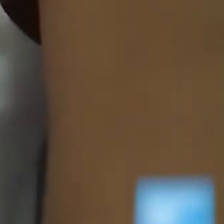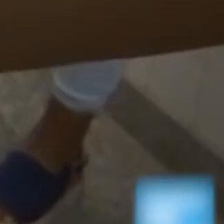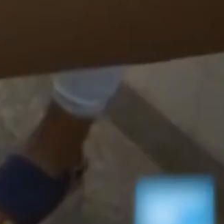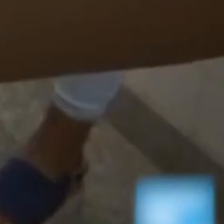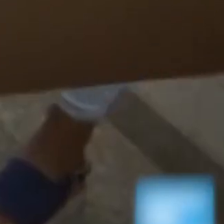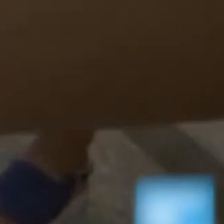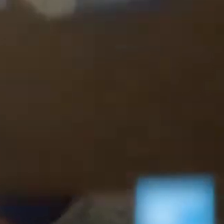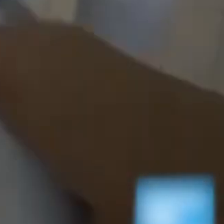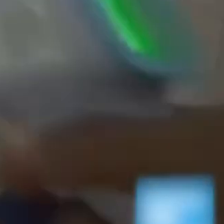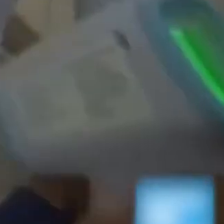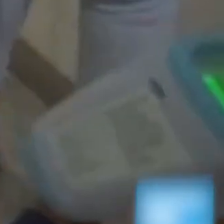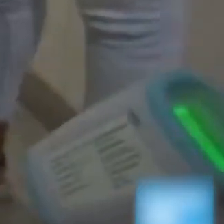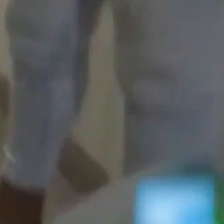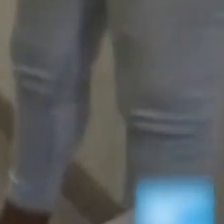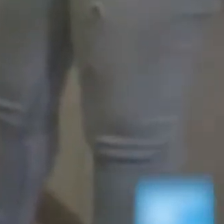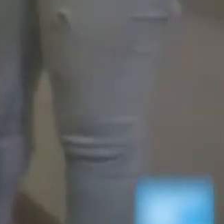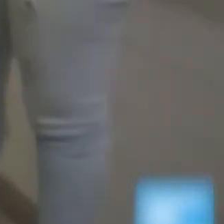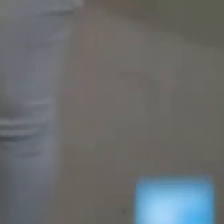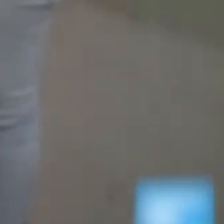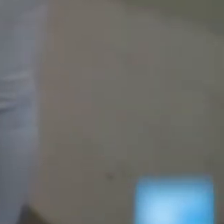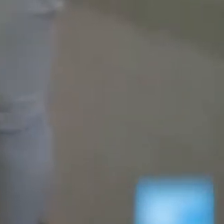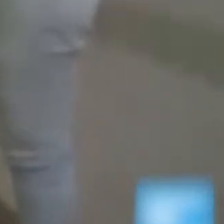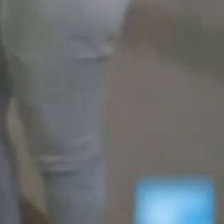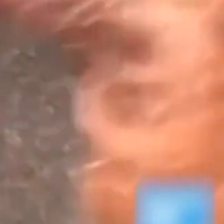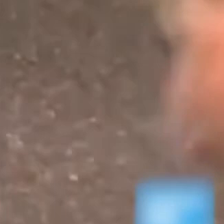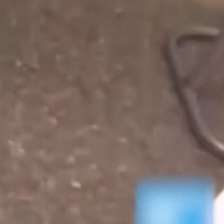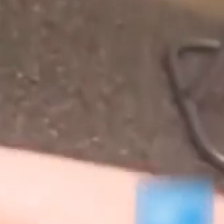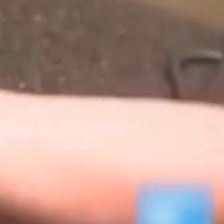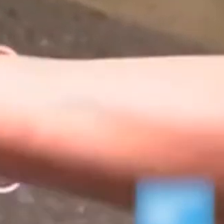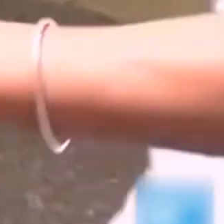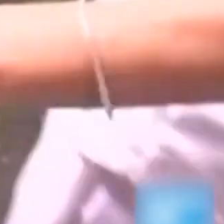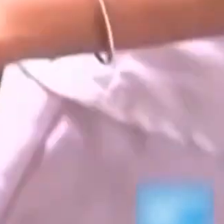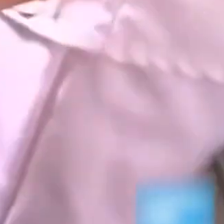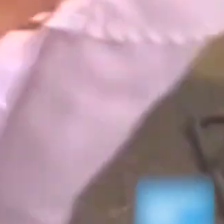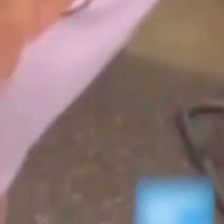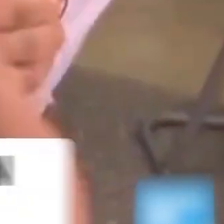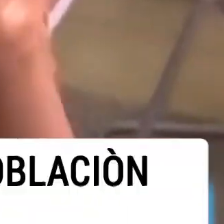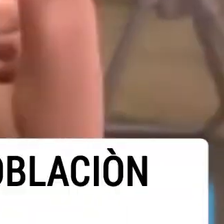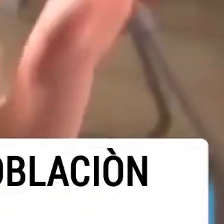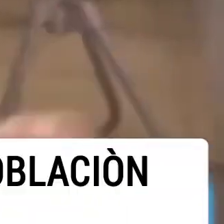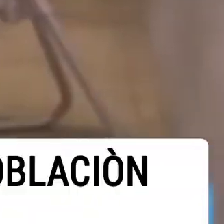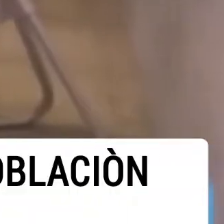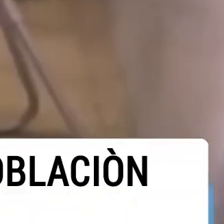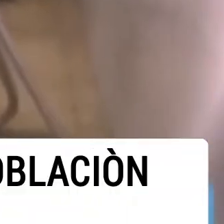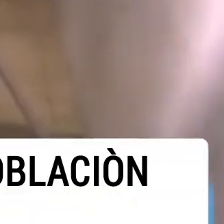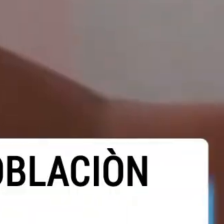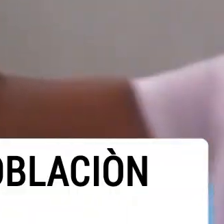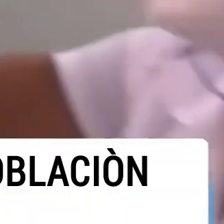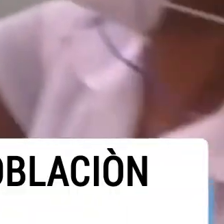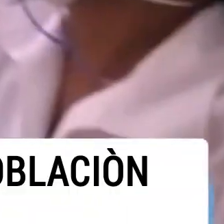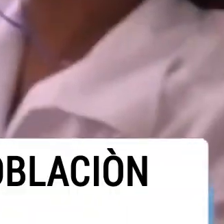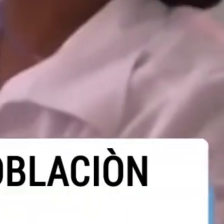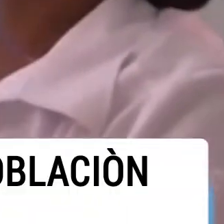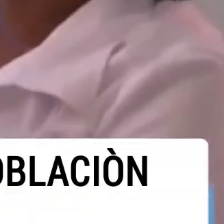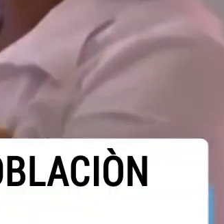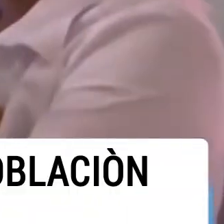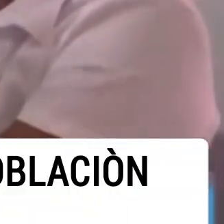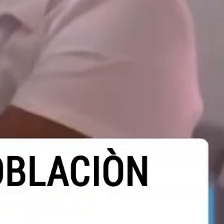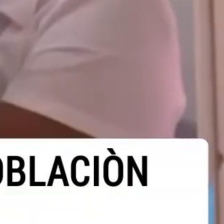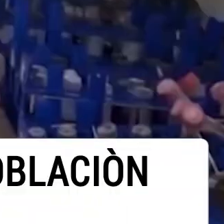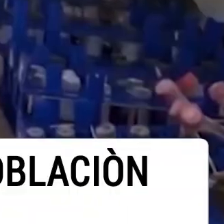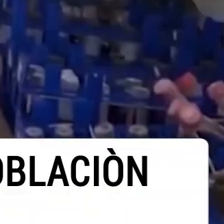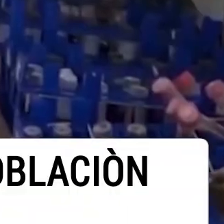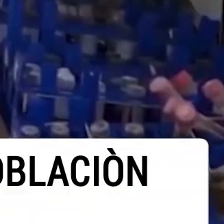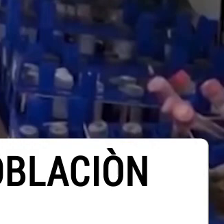Equipos y Dispositivos Médicos autorizó el uso de emergencia de la vacuna Abdala en población pediátrica de 2 a 11 años de